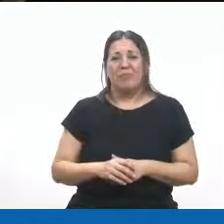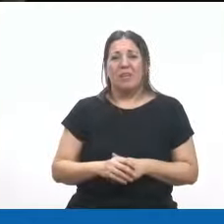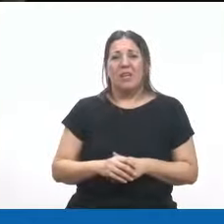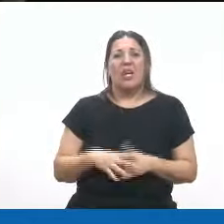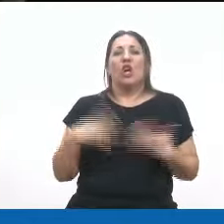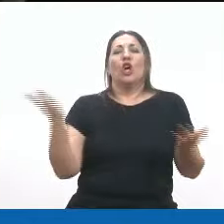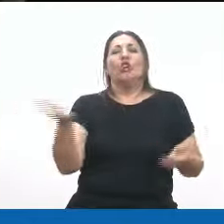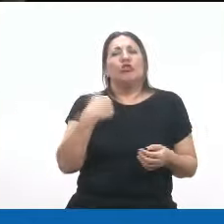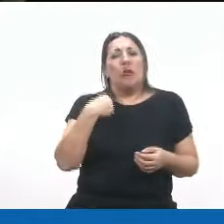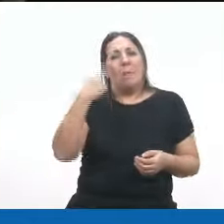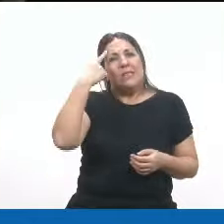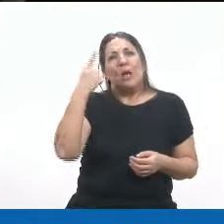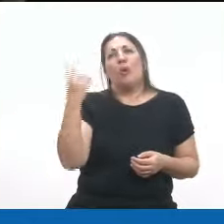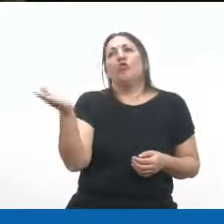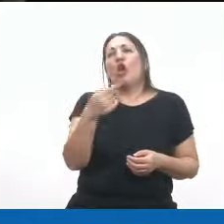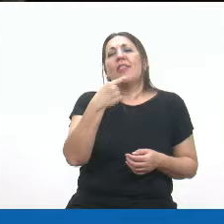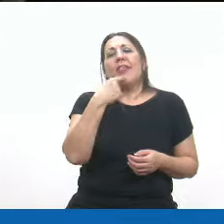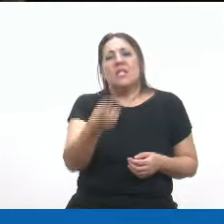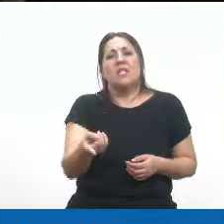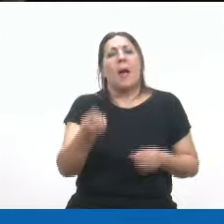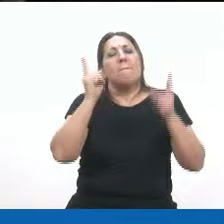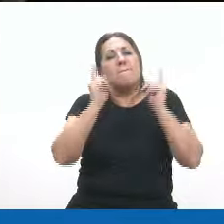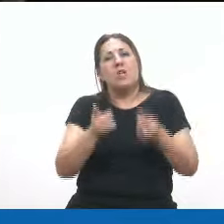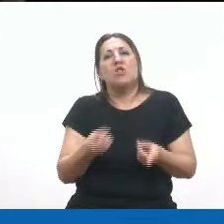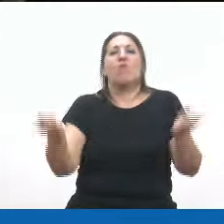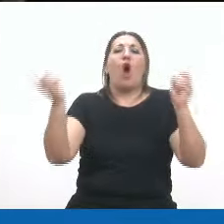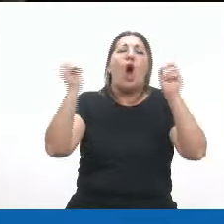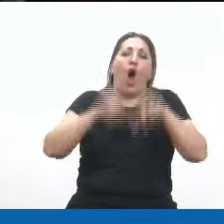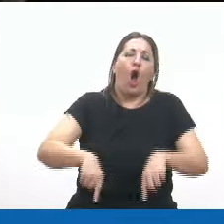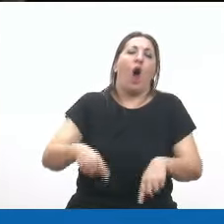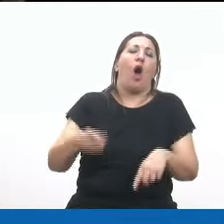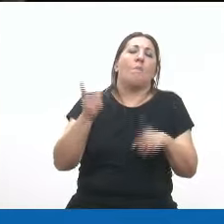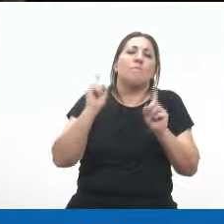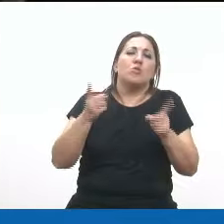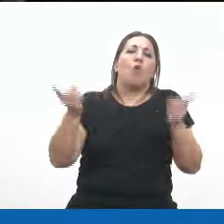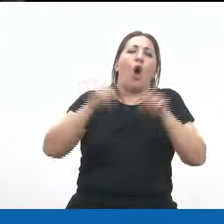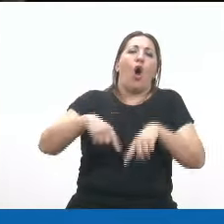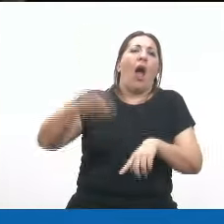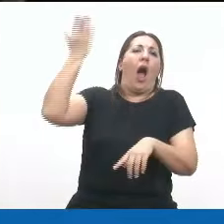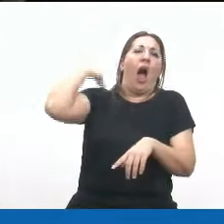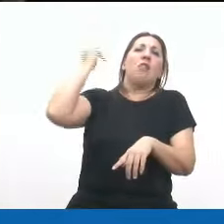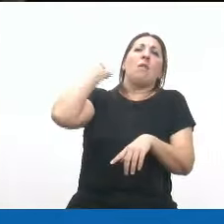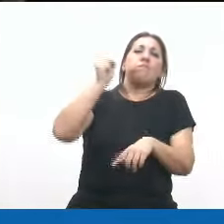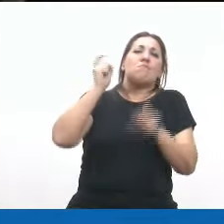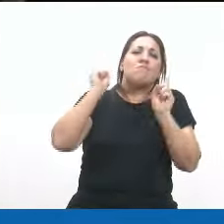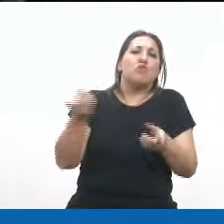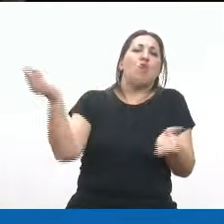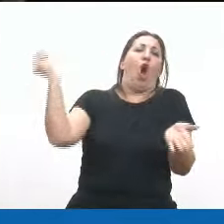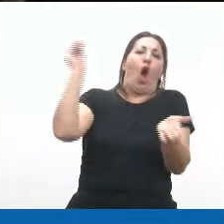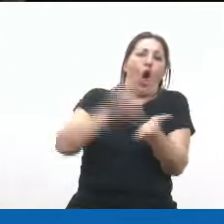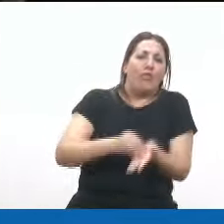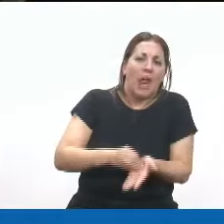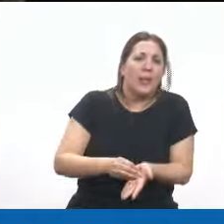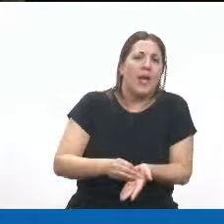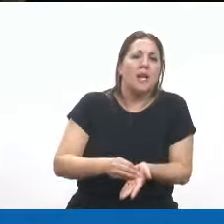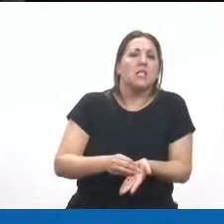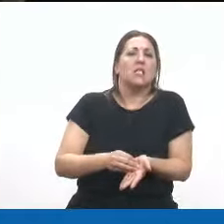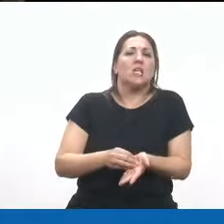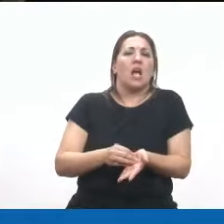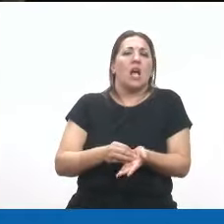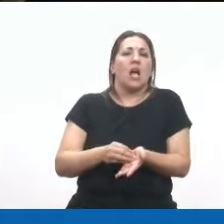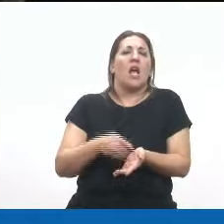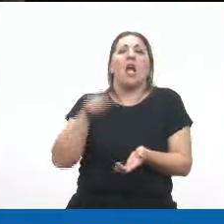decían es una música que vol Escuchar decían otros esto ya lo vivimos senadoras con